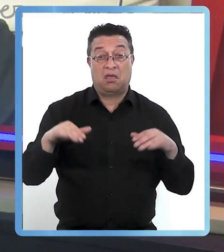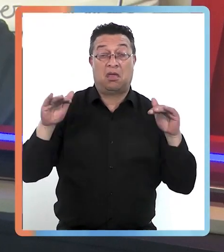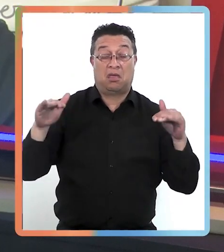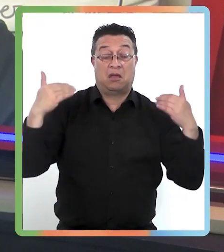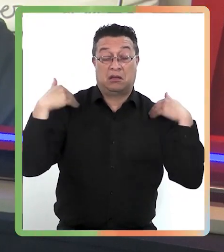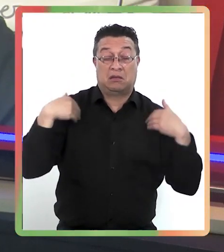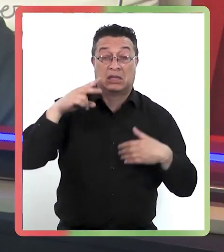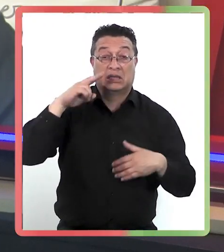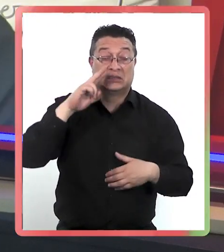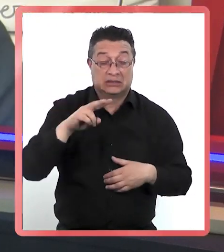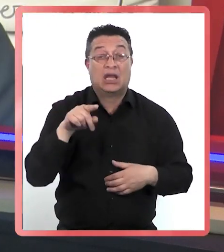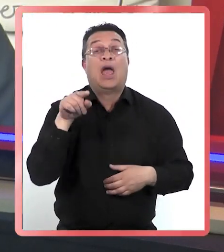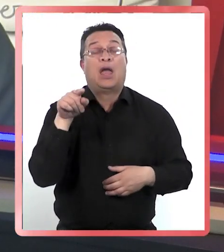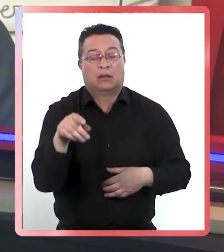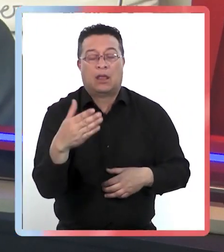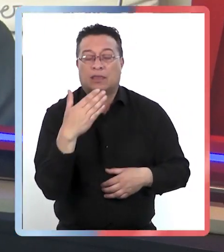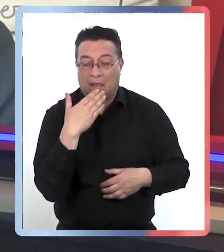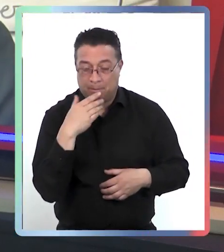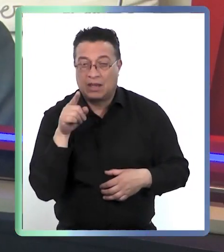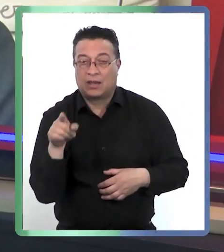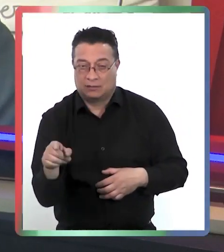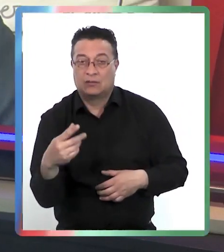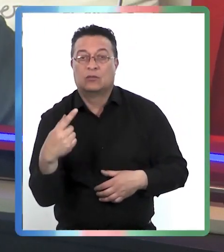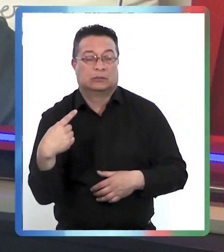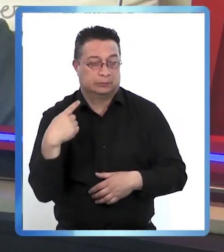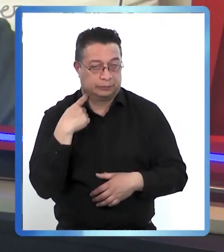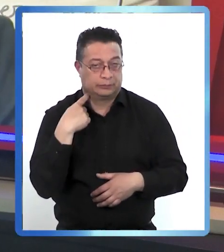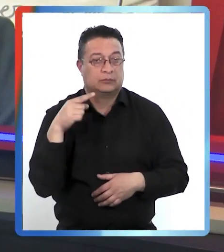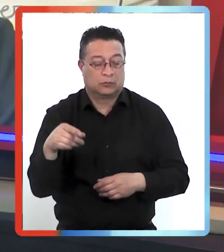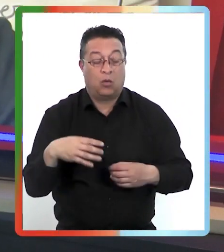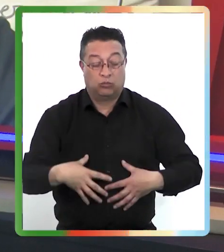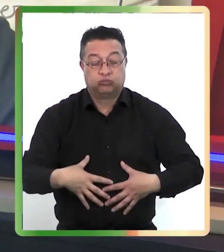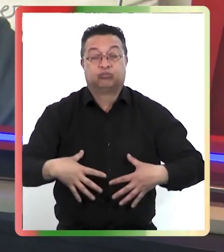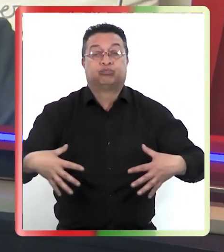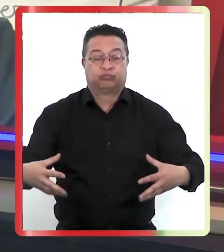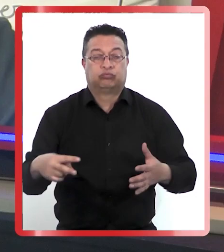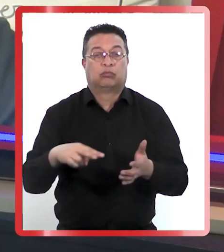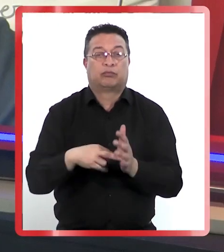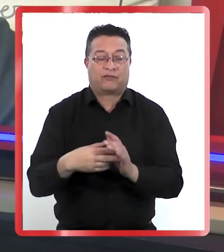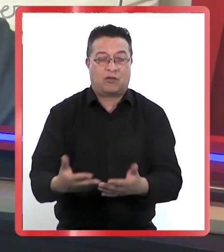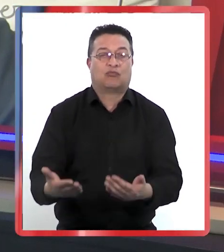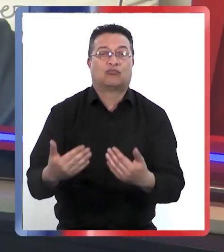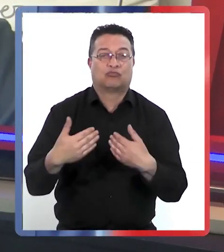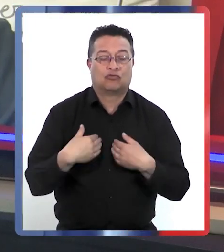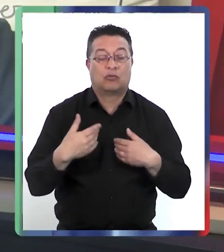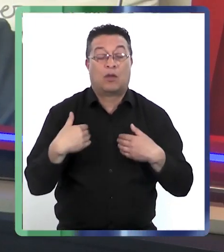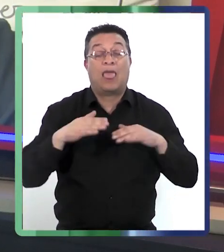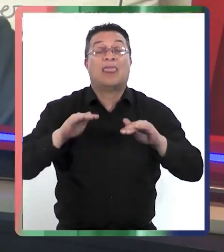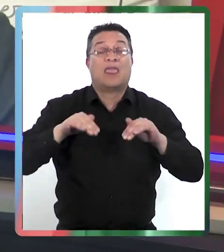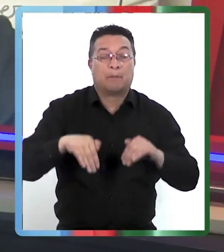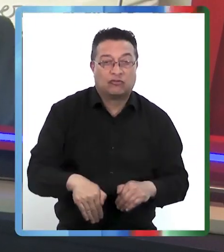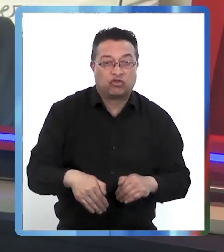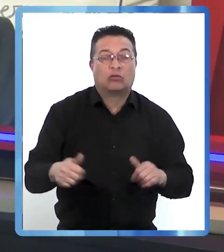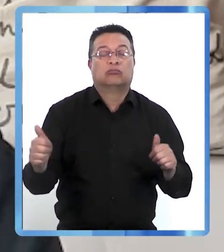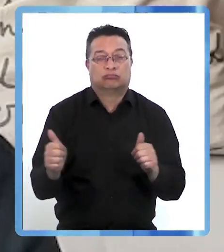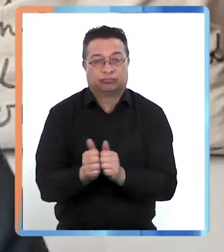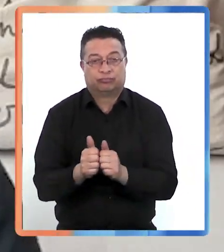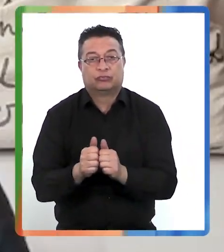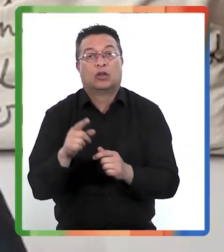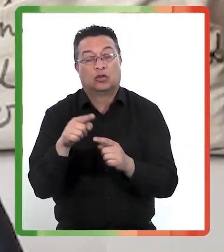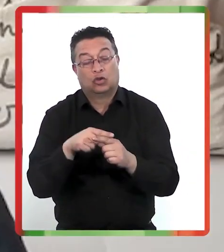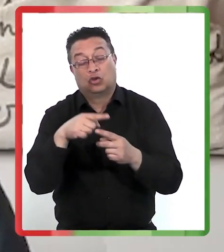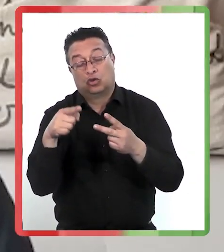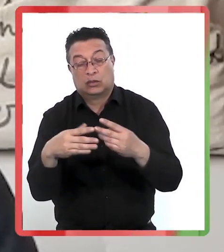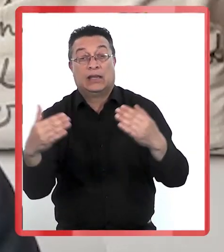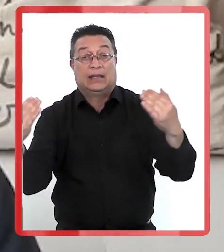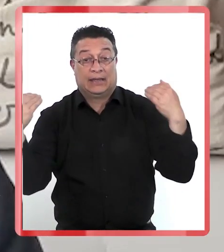es más complejo, o sea, no solo es por eso, sino que además genera obesidad, ¿cierto? Se asocia también a depresión, mientras